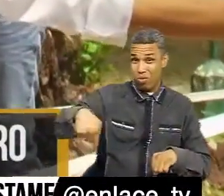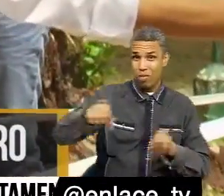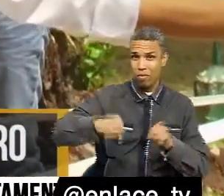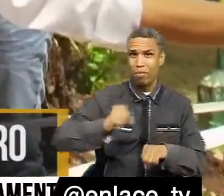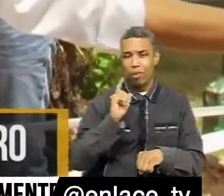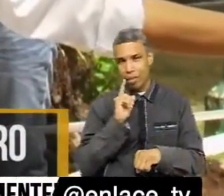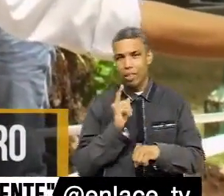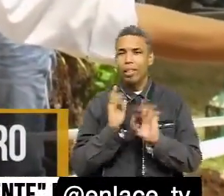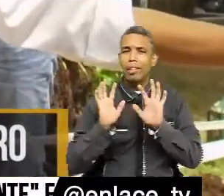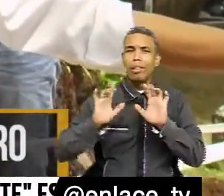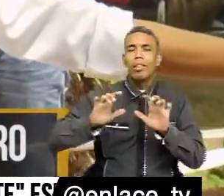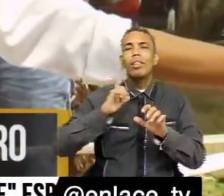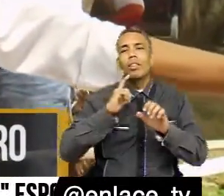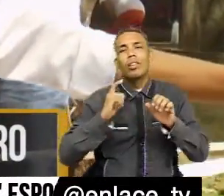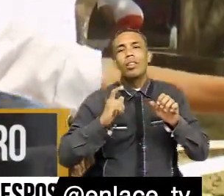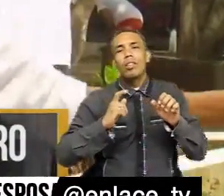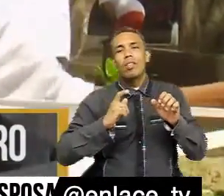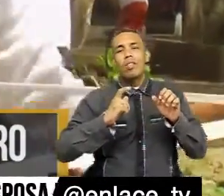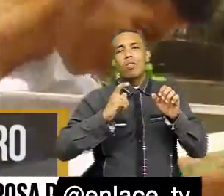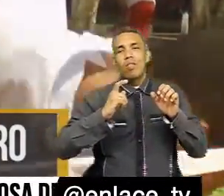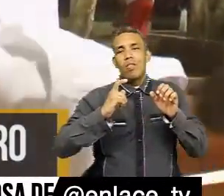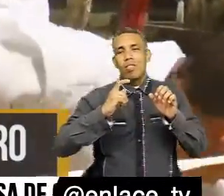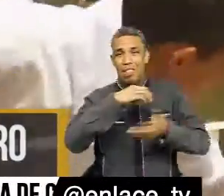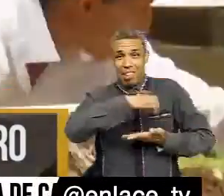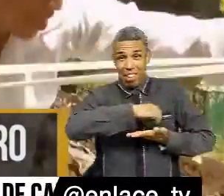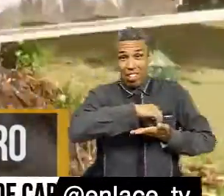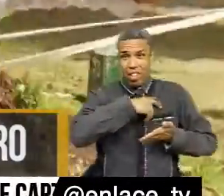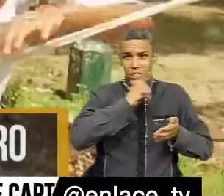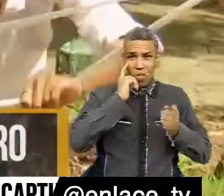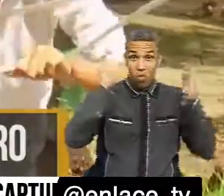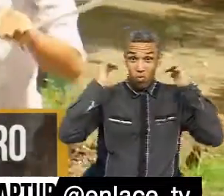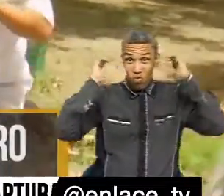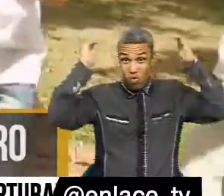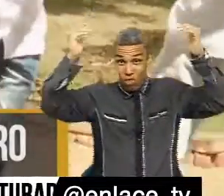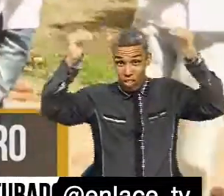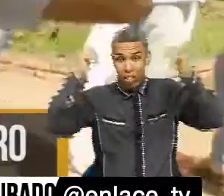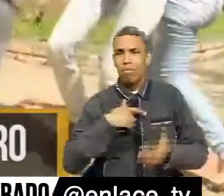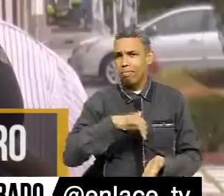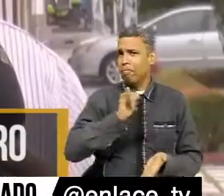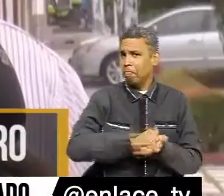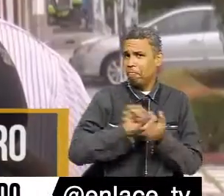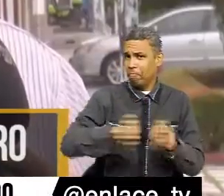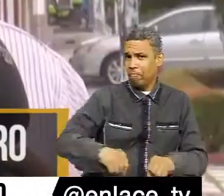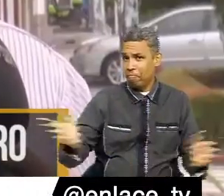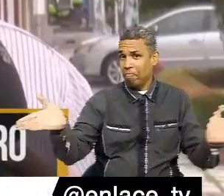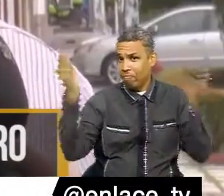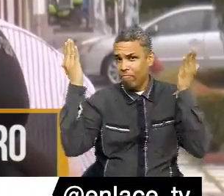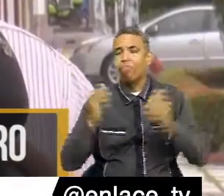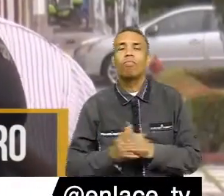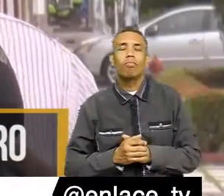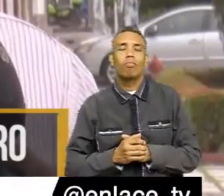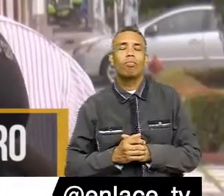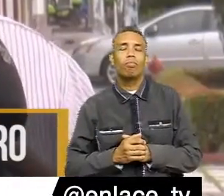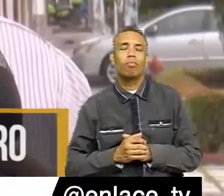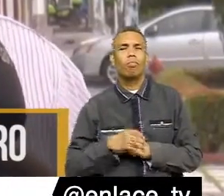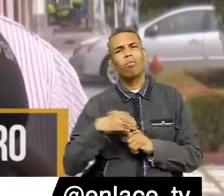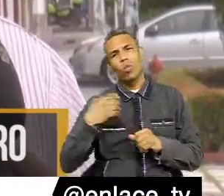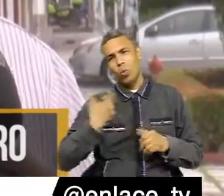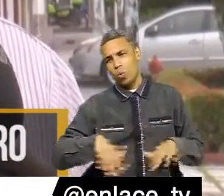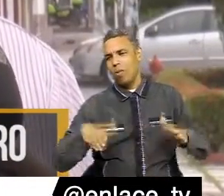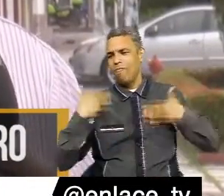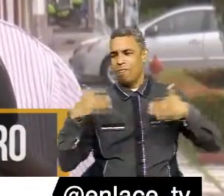de la obra en el Coliseo del Colegio El Castillo. Estamos muy orgullosos del trabajo que vienen desarrollando estos chicos y